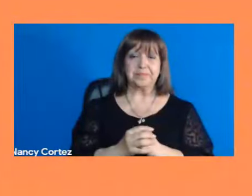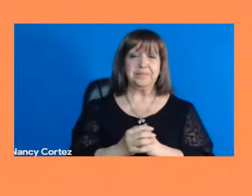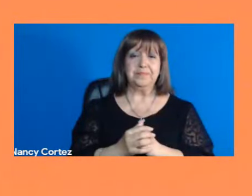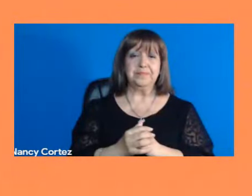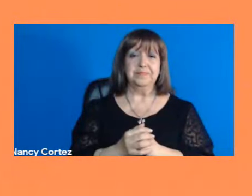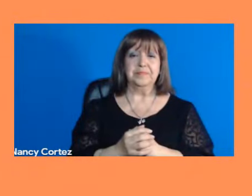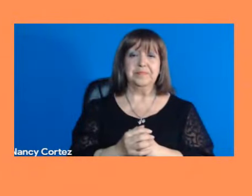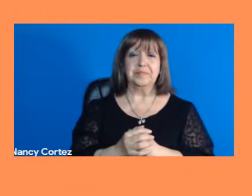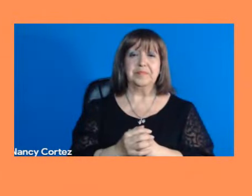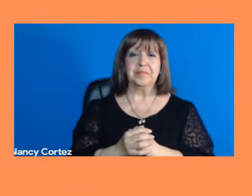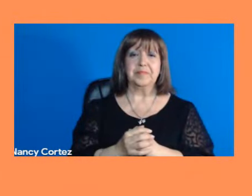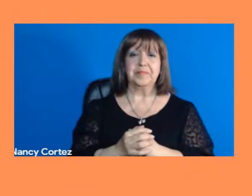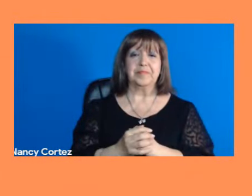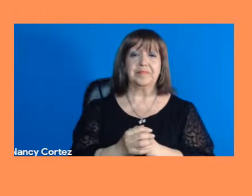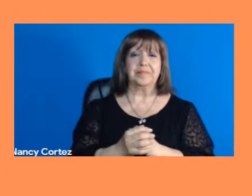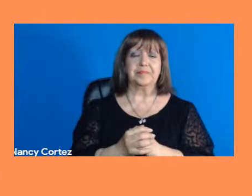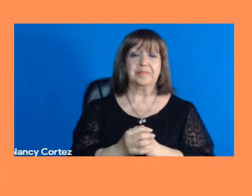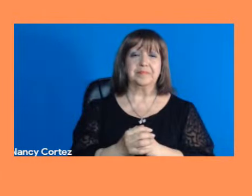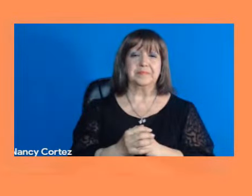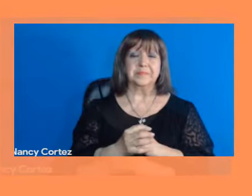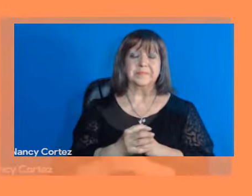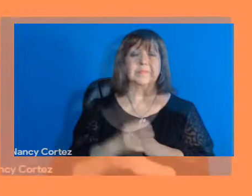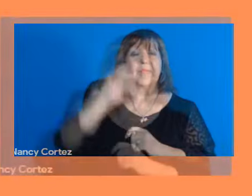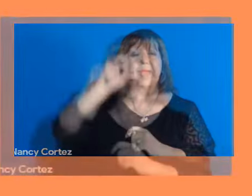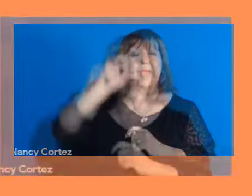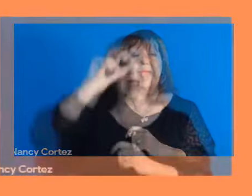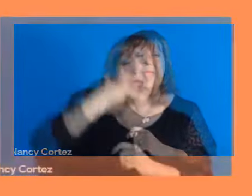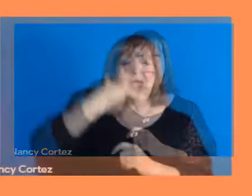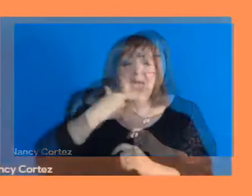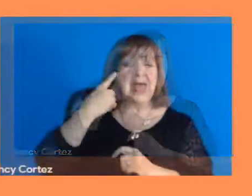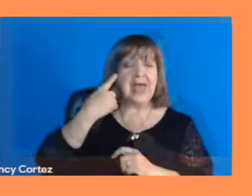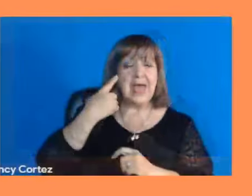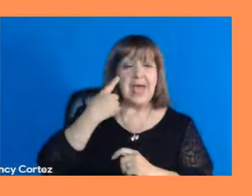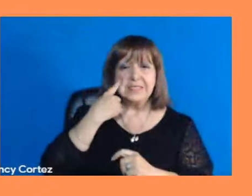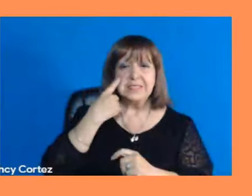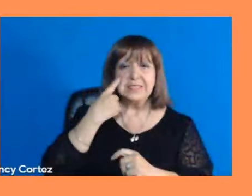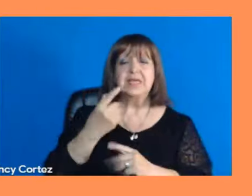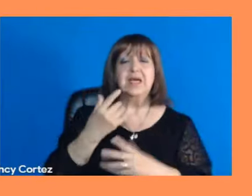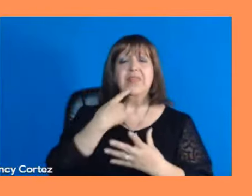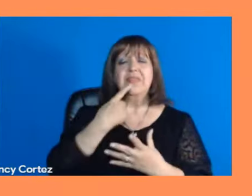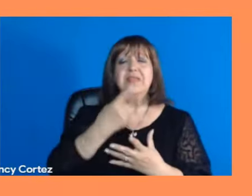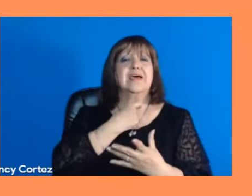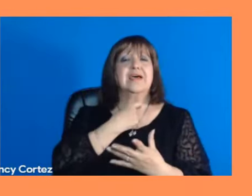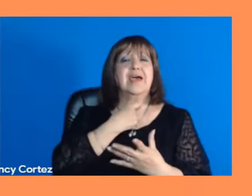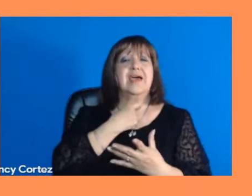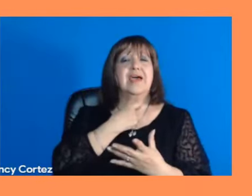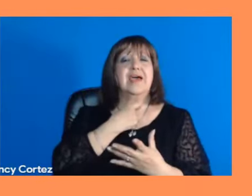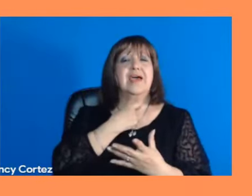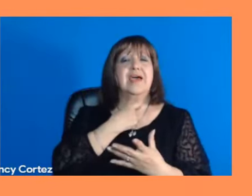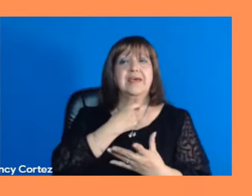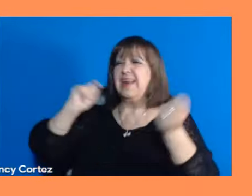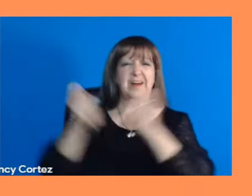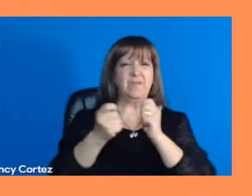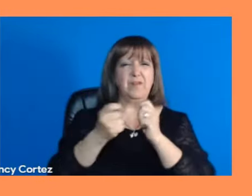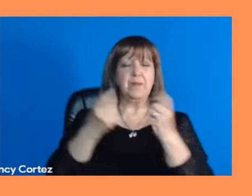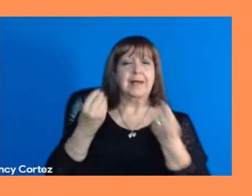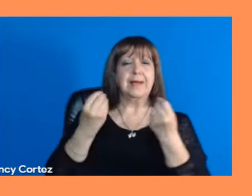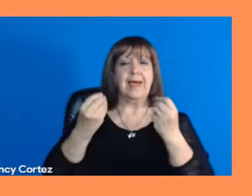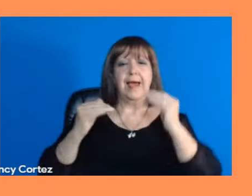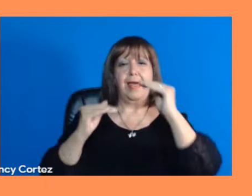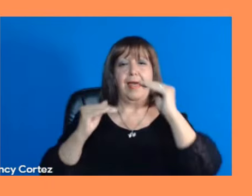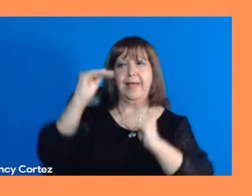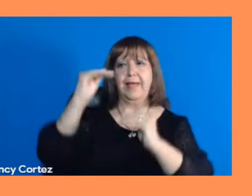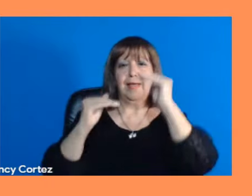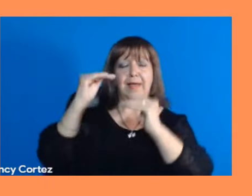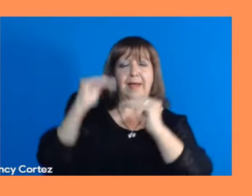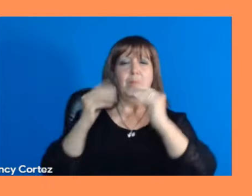La ESI visibiliza y busca transformar las desigualdades que se combinan con las violencias de género. Cuando